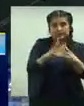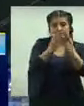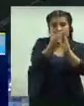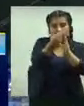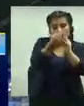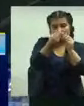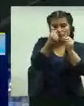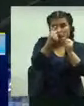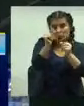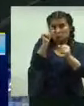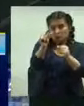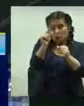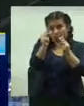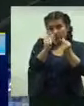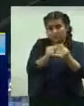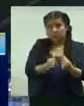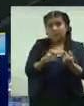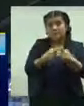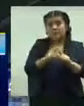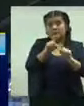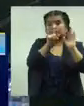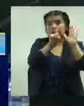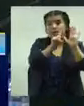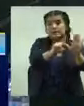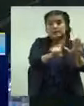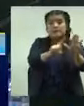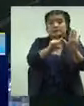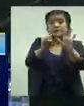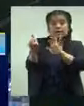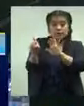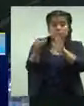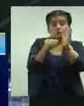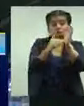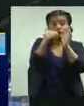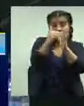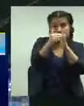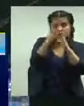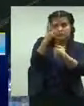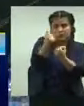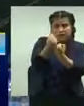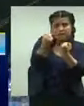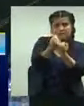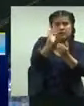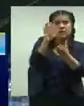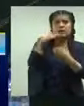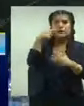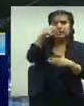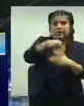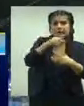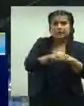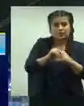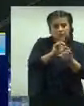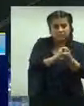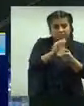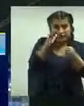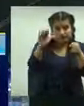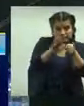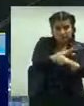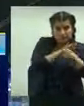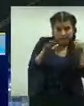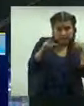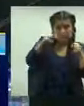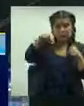desfinanciamiento. Entonces, estos 600 millones nos van a permitir apoyar este sobregiro que tenemos en la